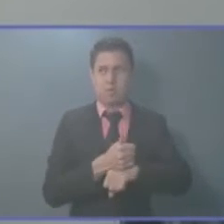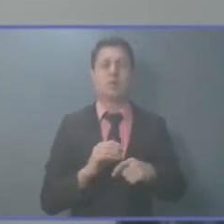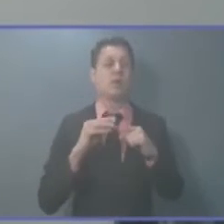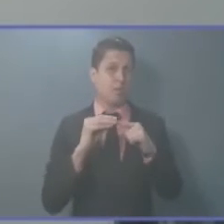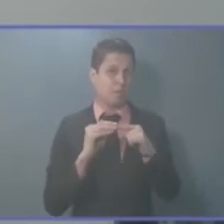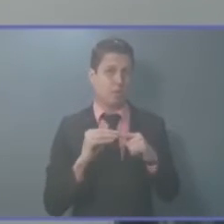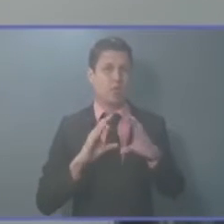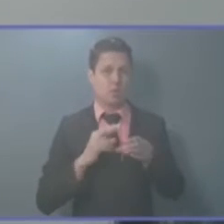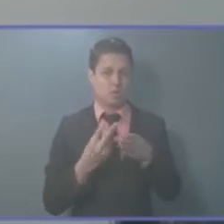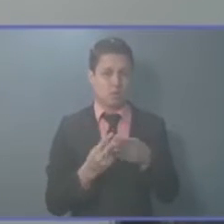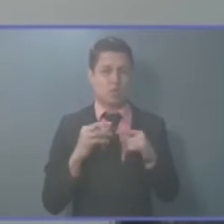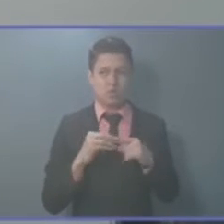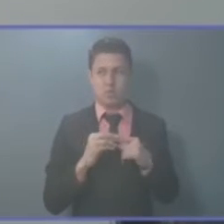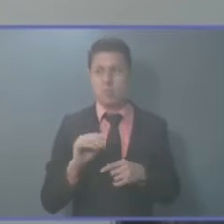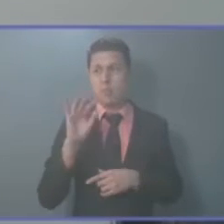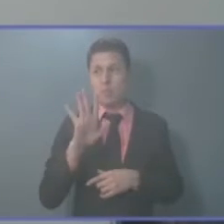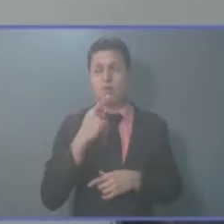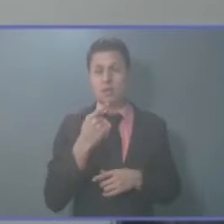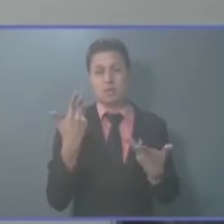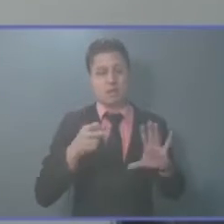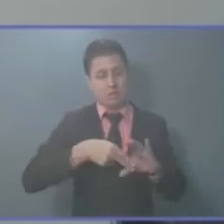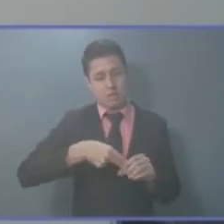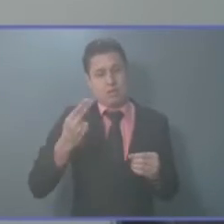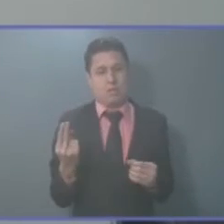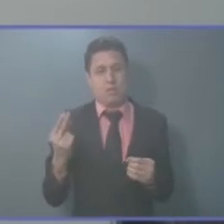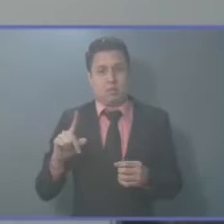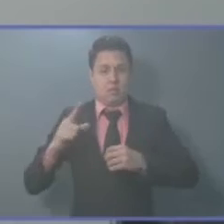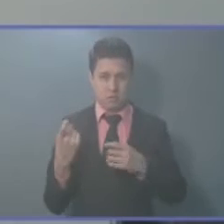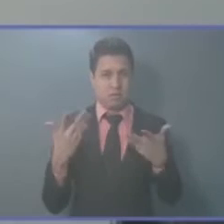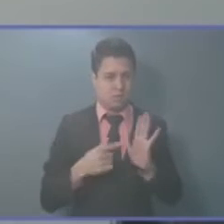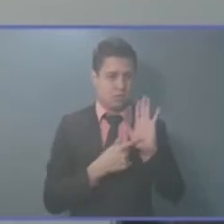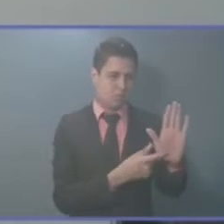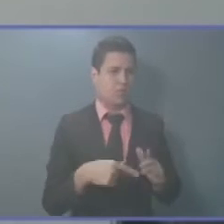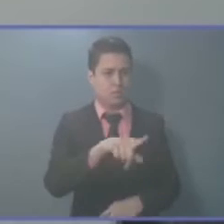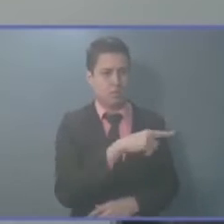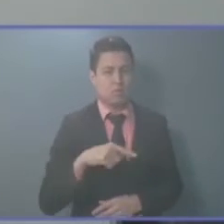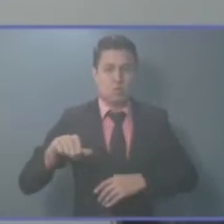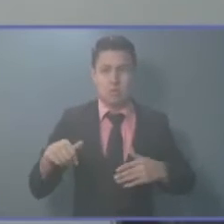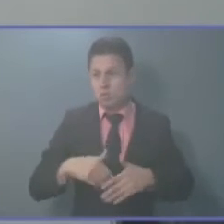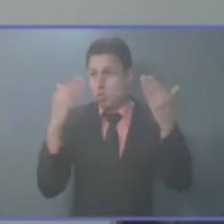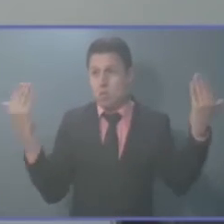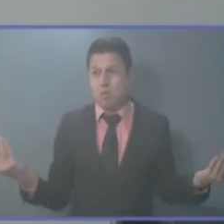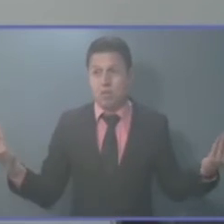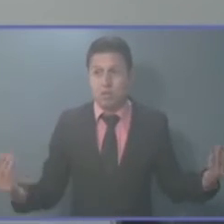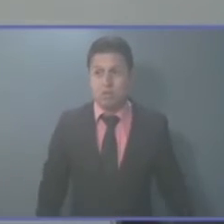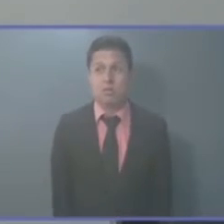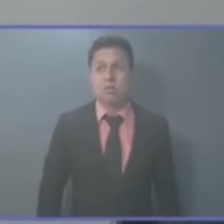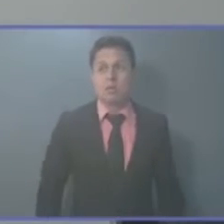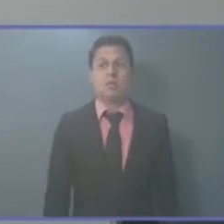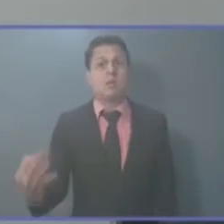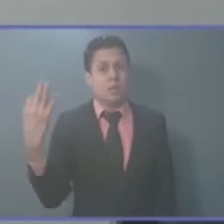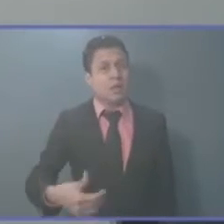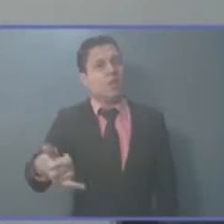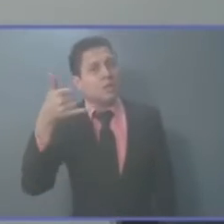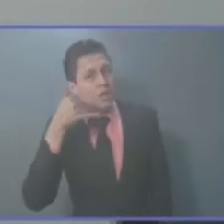los 5 que han renunciado. Yo se los he presentado y no lo tenemos. Y hay que hablar con los